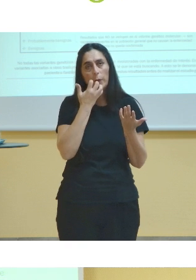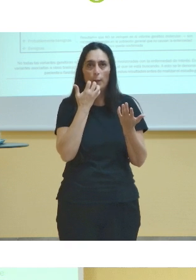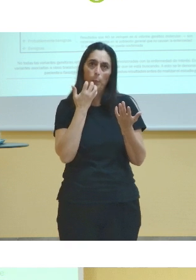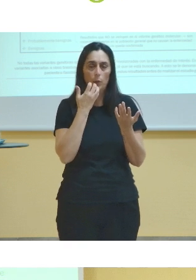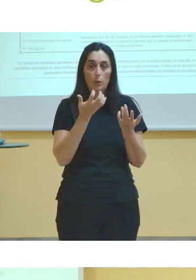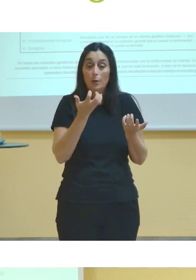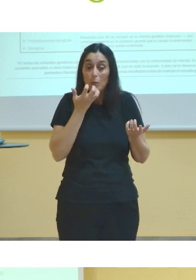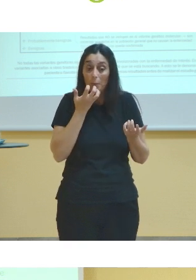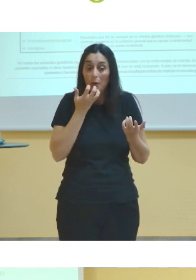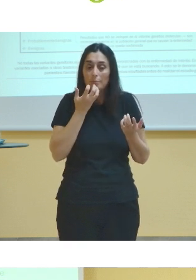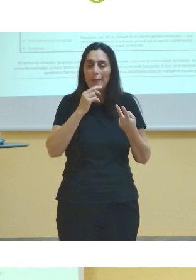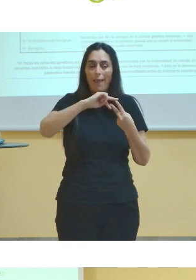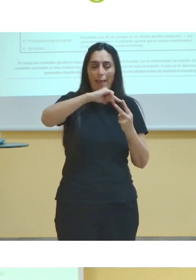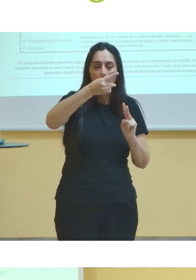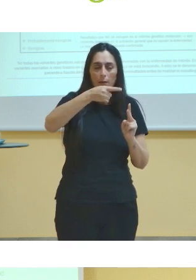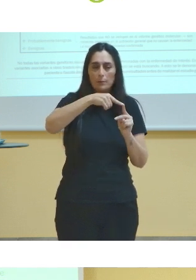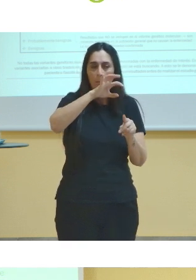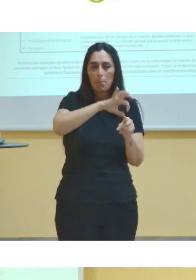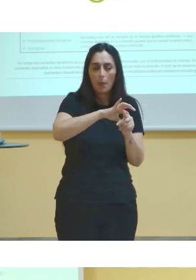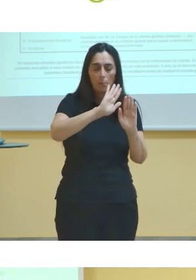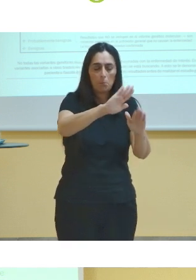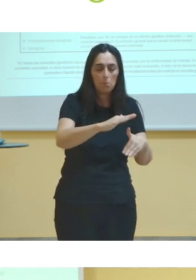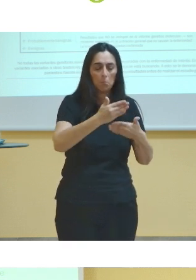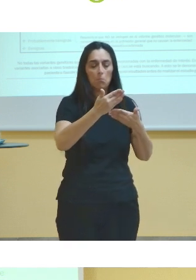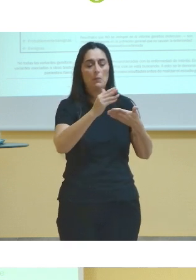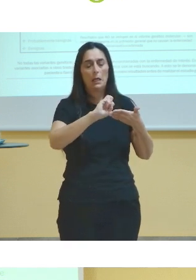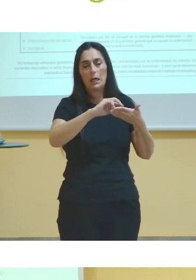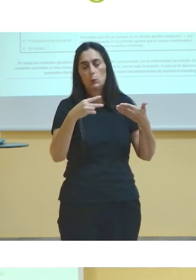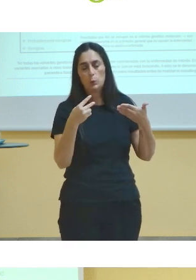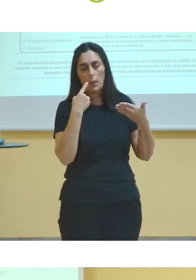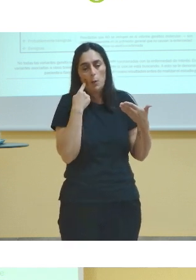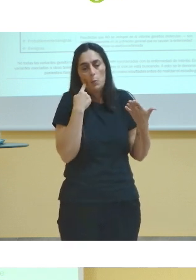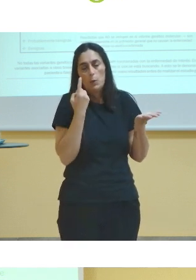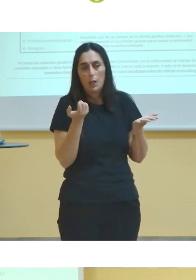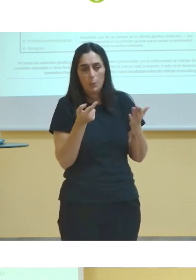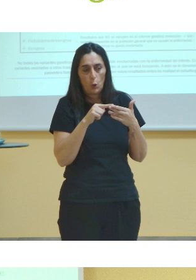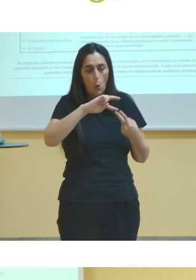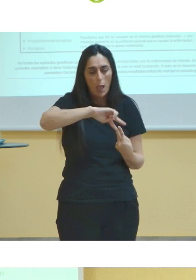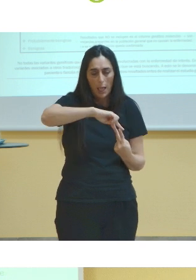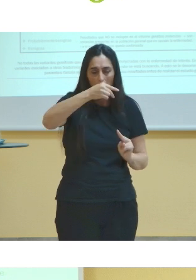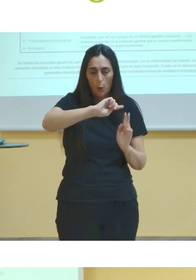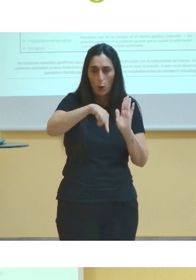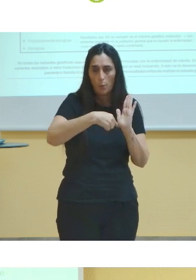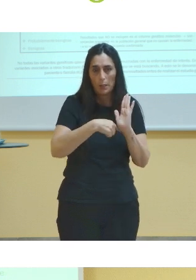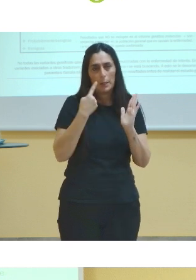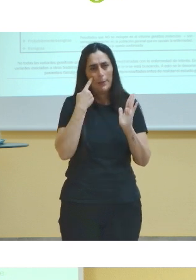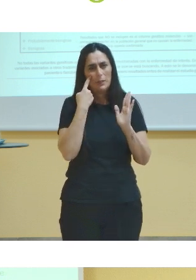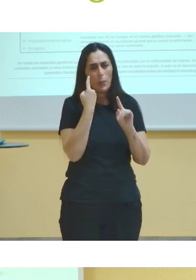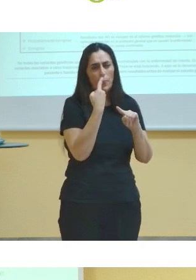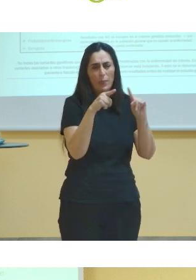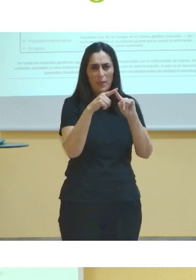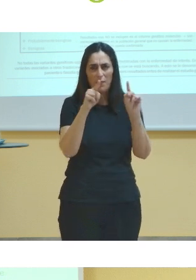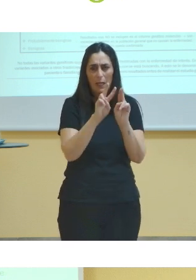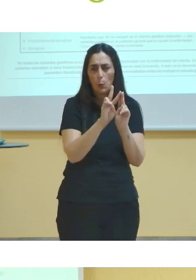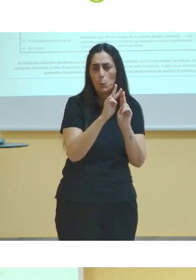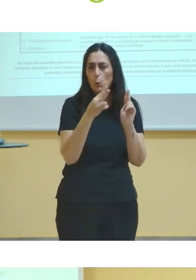genetista clínico y está viendo los resultados de por ejemplo, de un genoma completo y está viendo variantes diferentes,